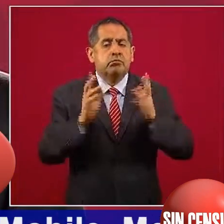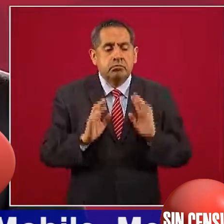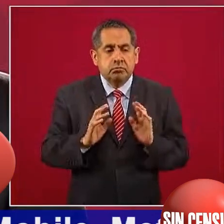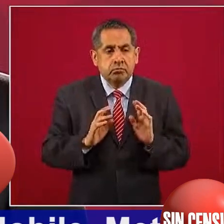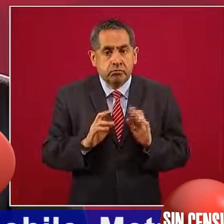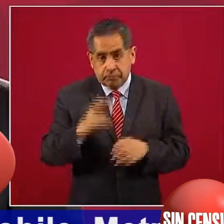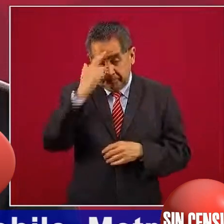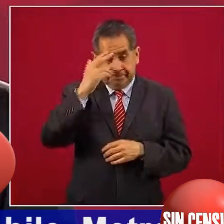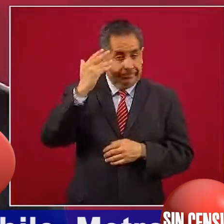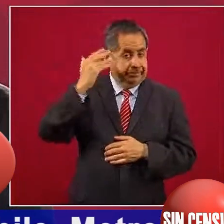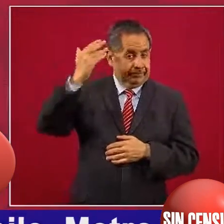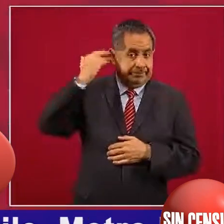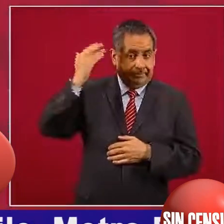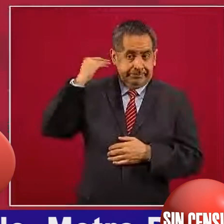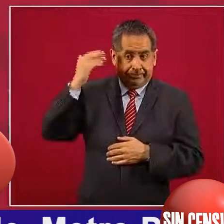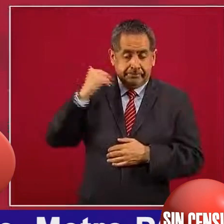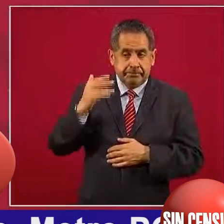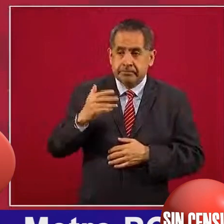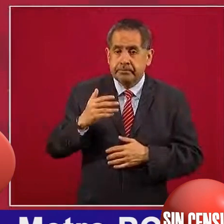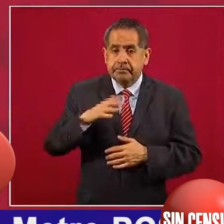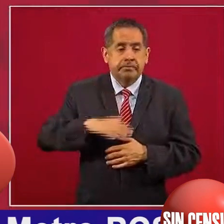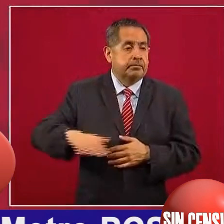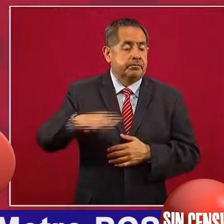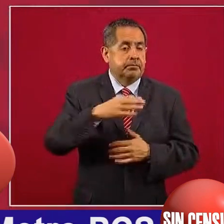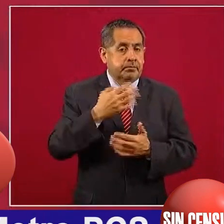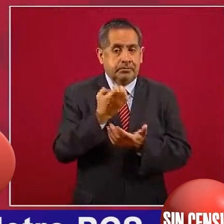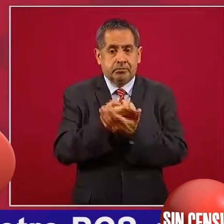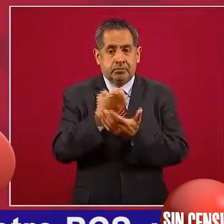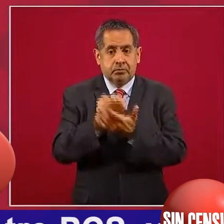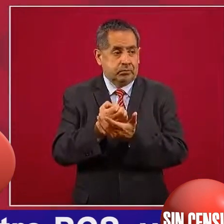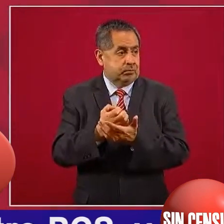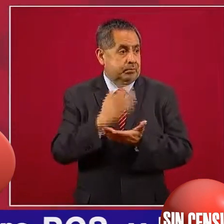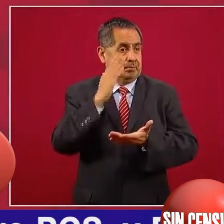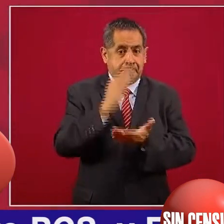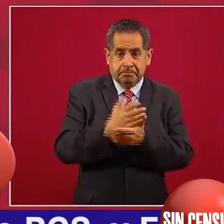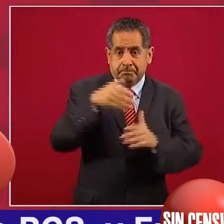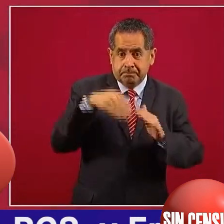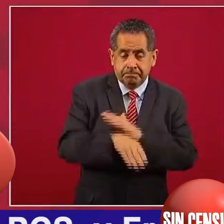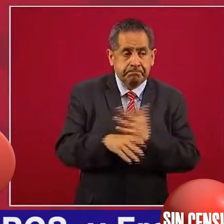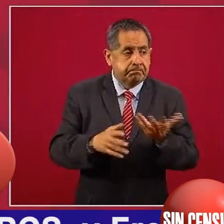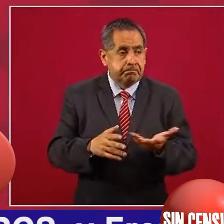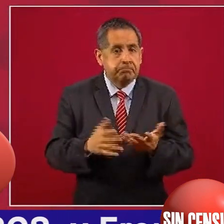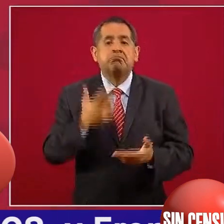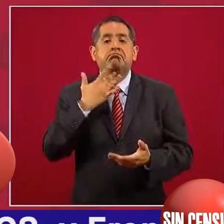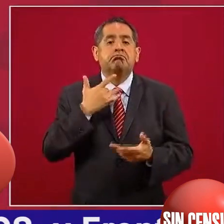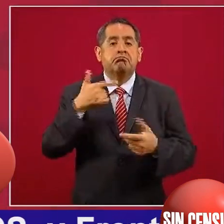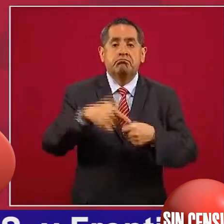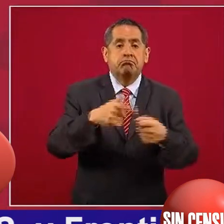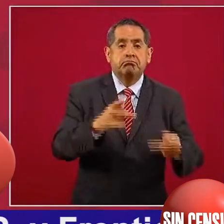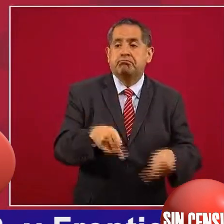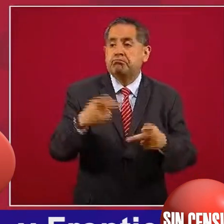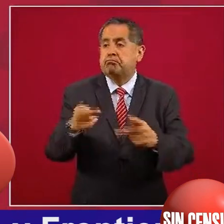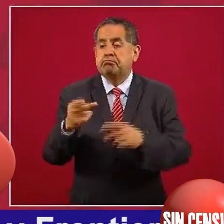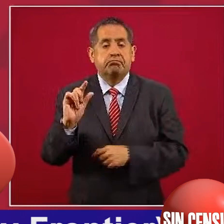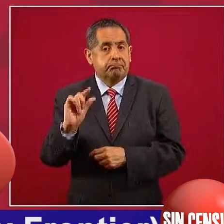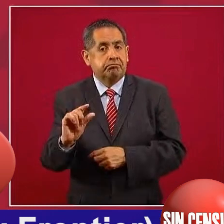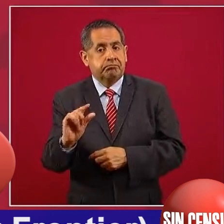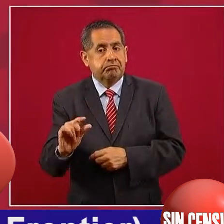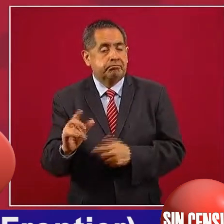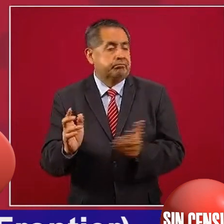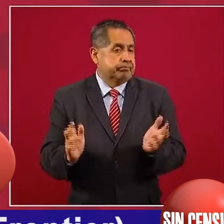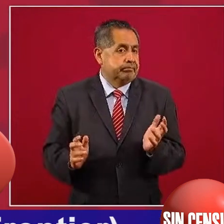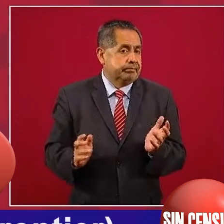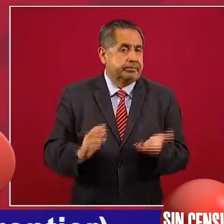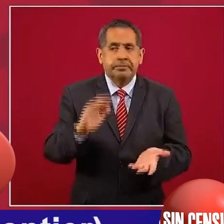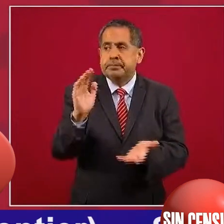Cuando se paró la economía, pues el consumo de gasolinas